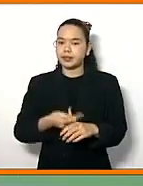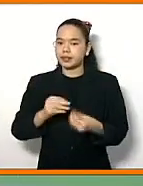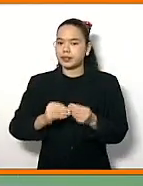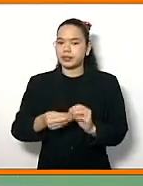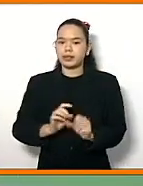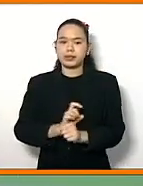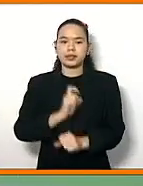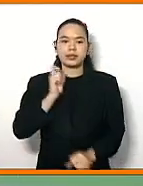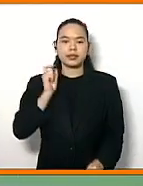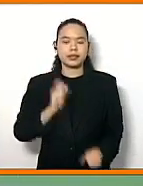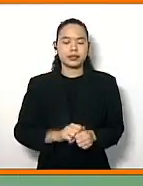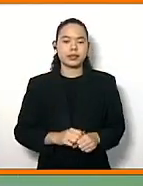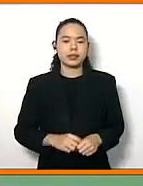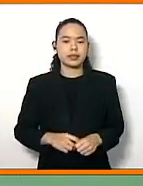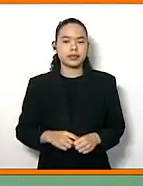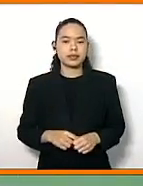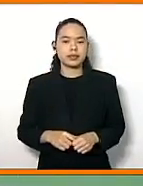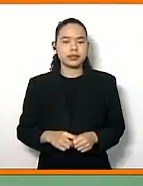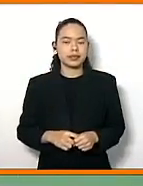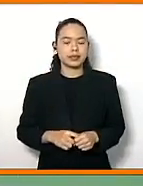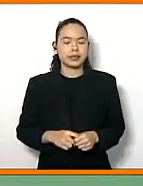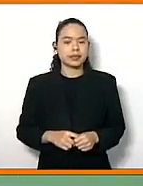es...